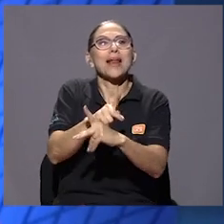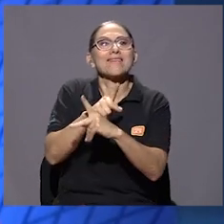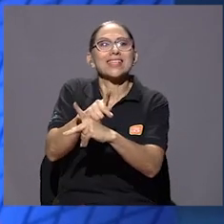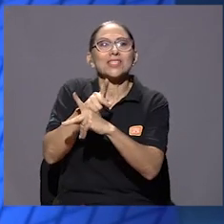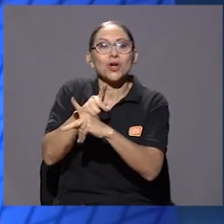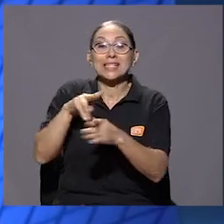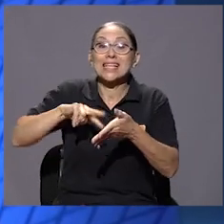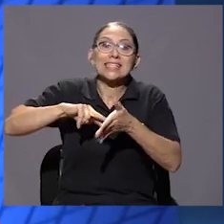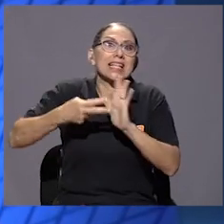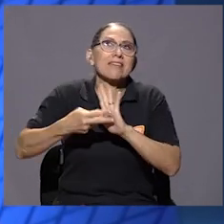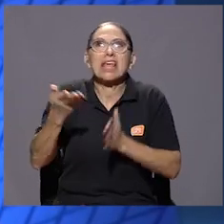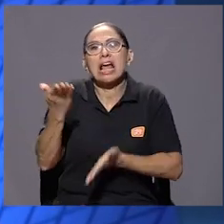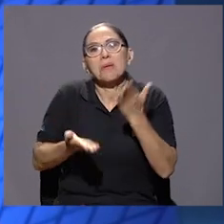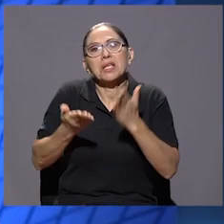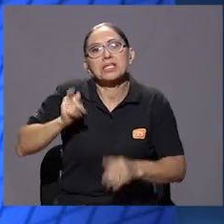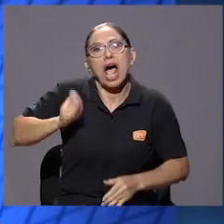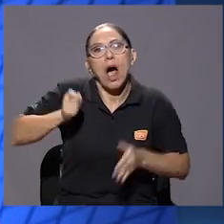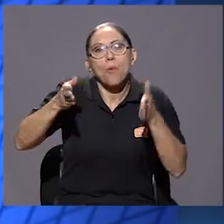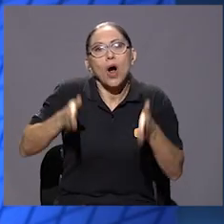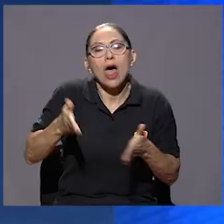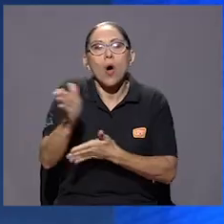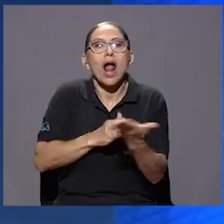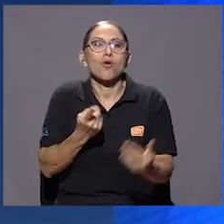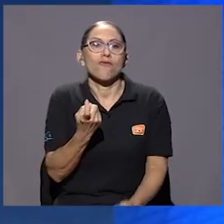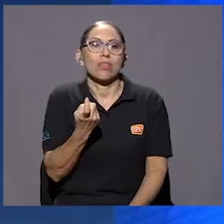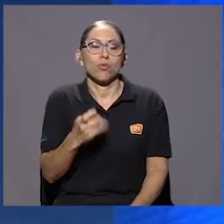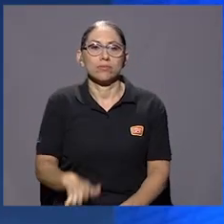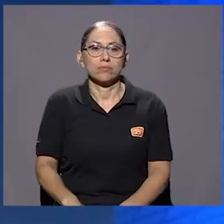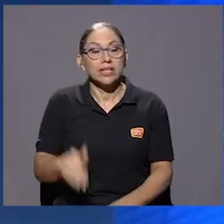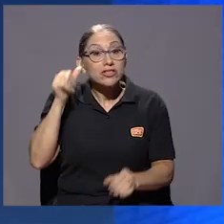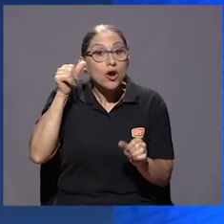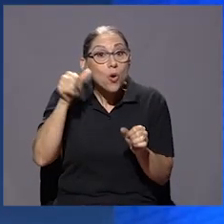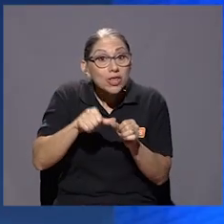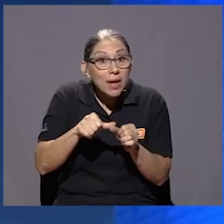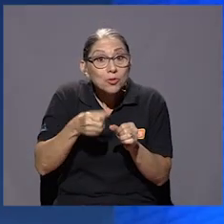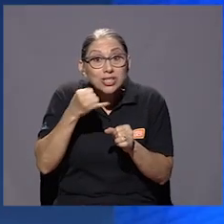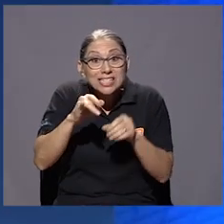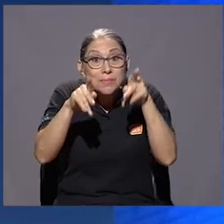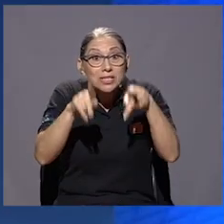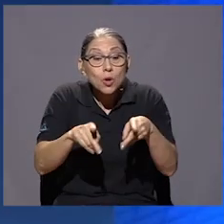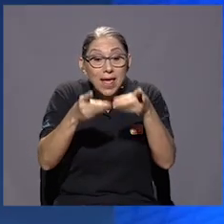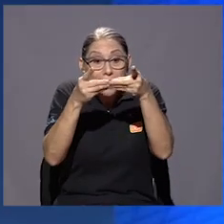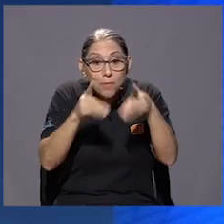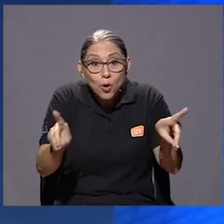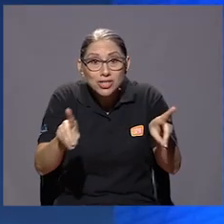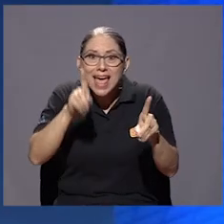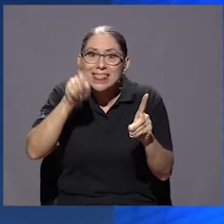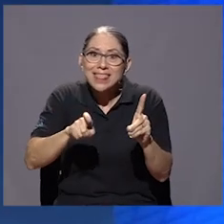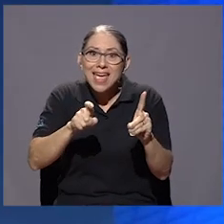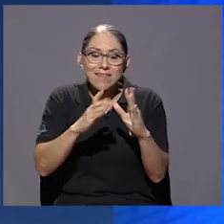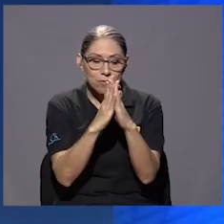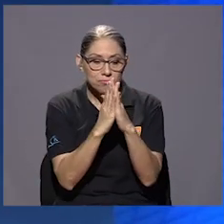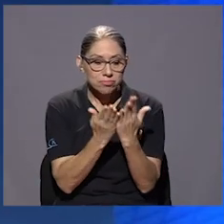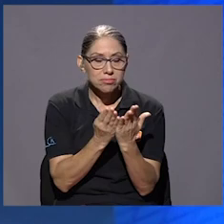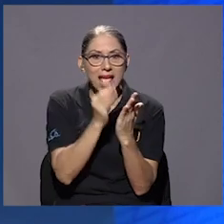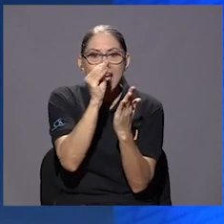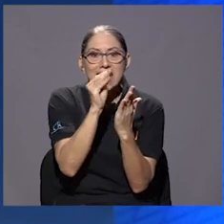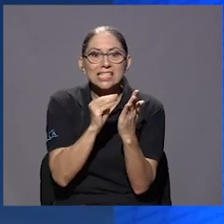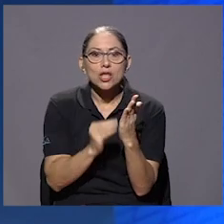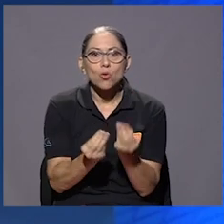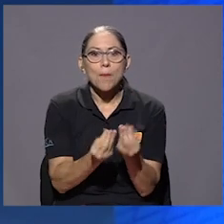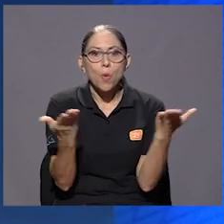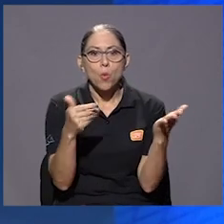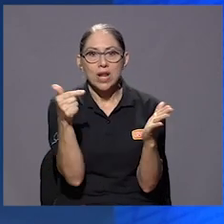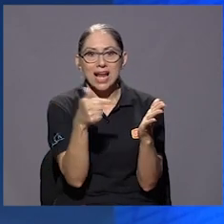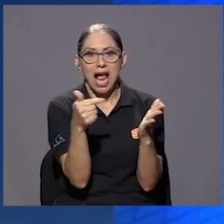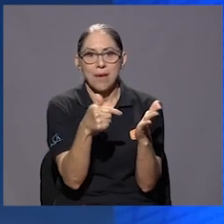que al abogado le faltó presentar algo, por ejemplo. Recordemos que todo divorcio va en escritura pública y posteriormente a ello,